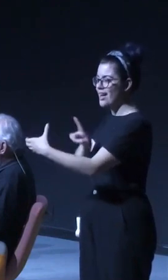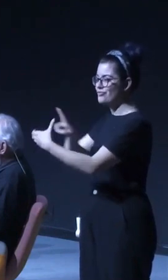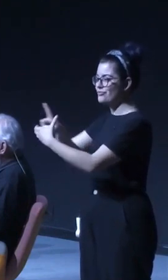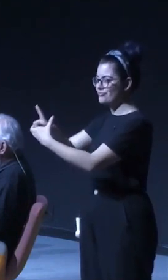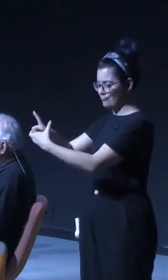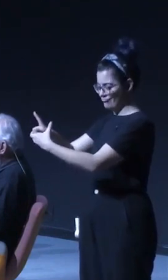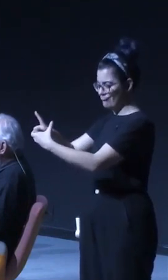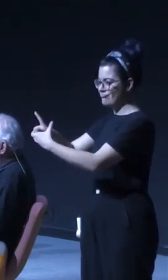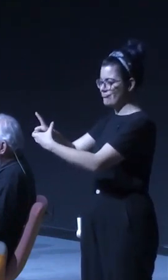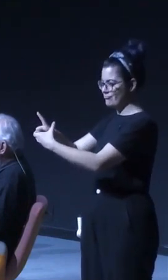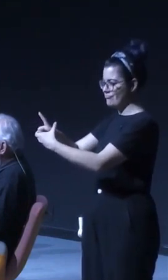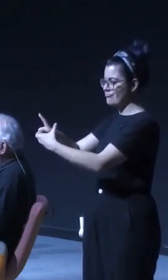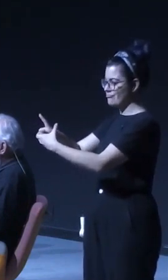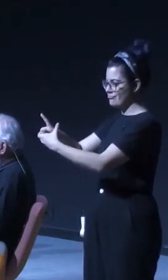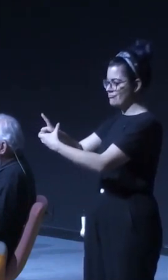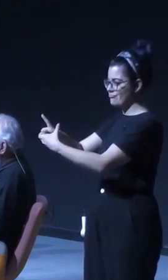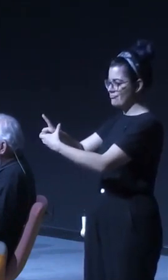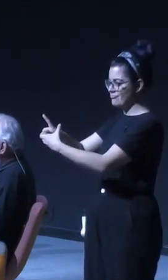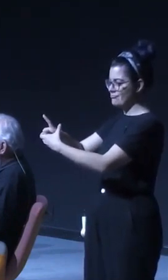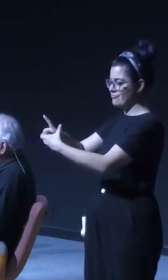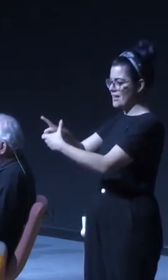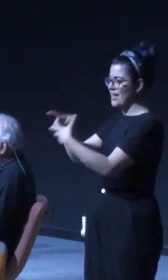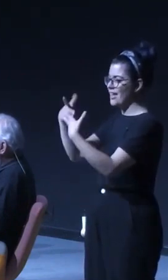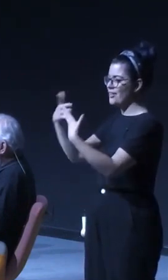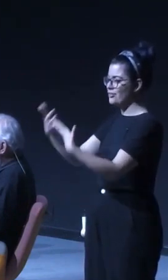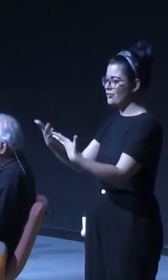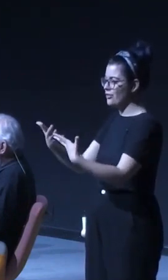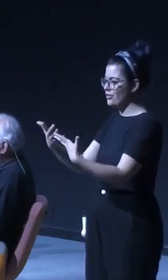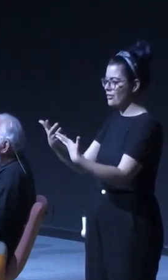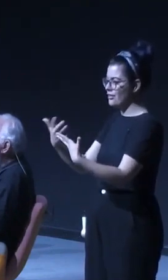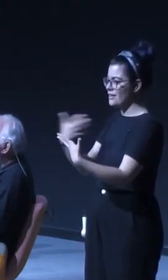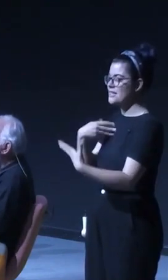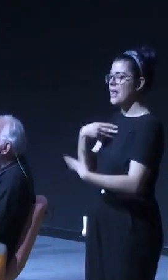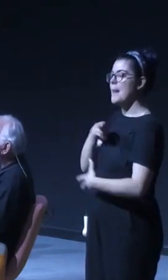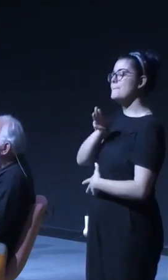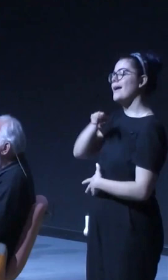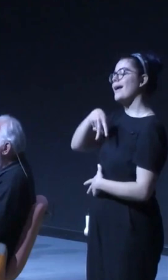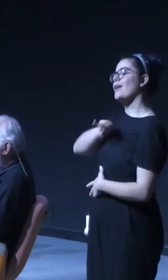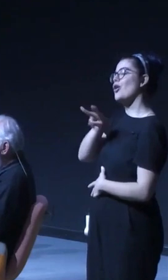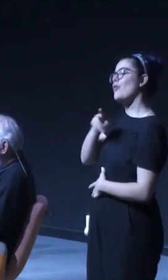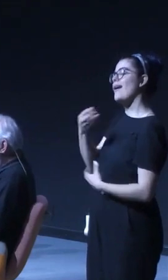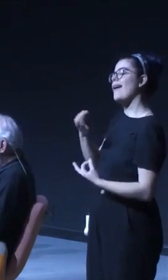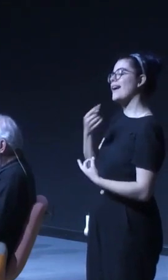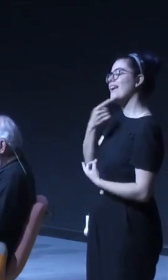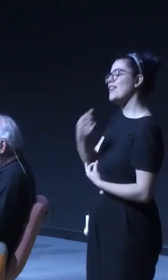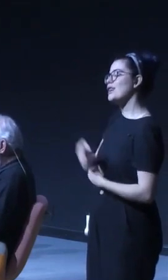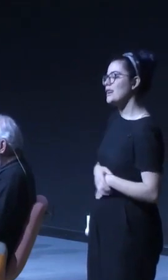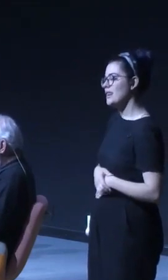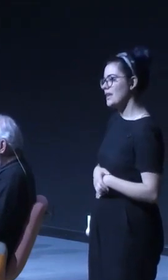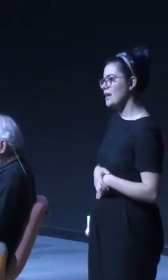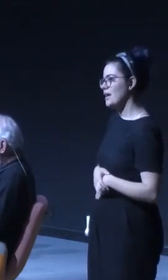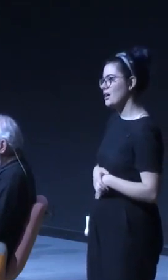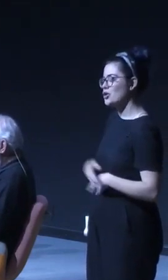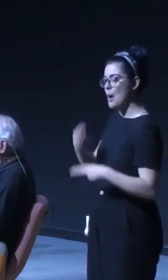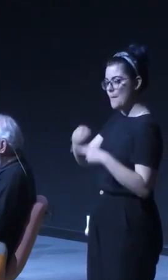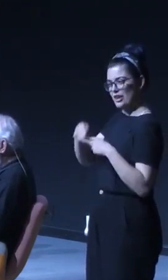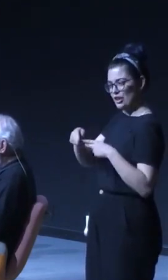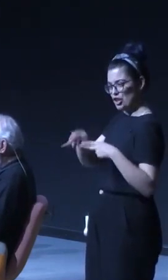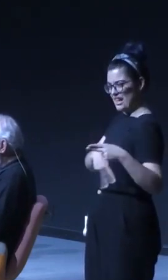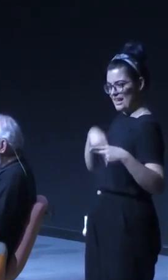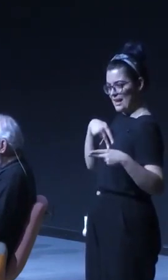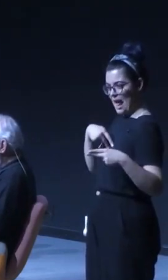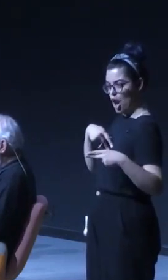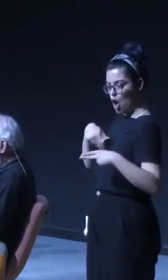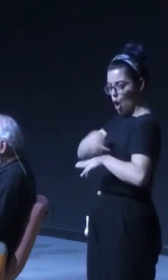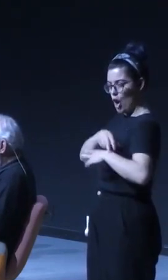políticas giratorias. Entonces, ¿qué dice el PNV ante esto? ¿Qué dice el PSOE ante esto? ¿Qué dicen los políticos que gobiernan